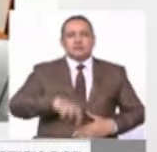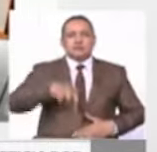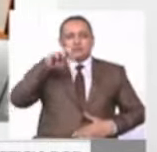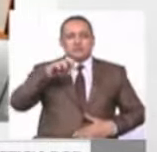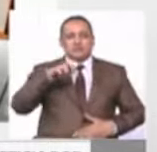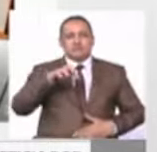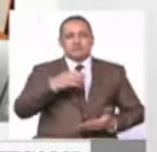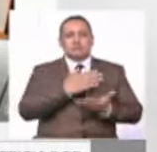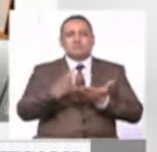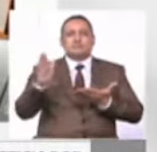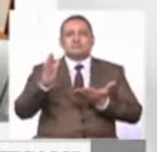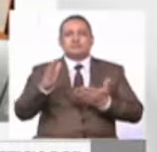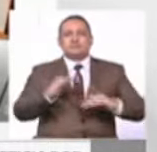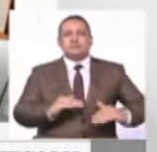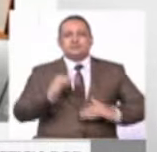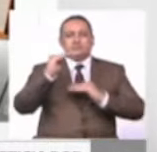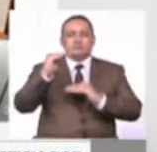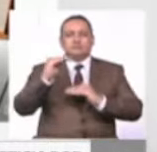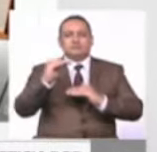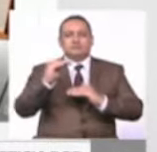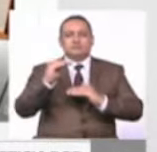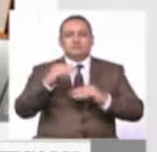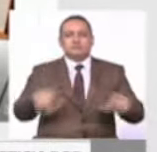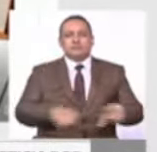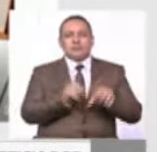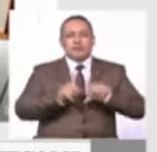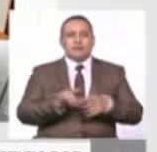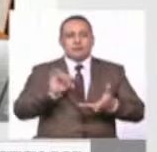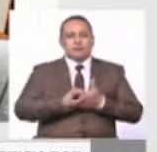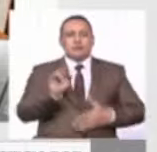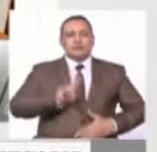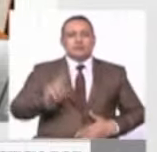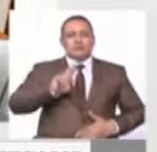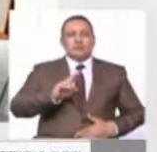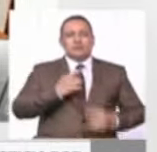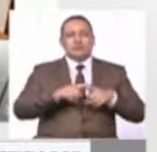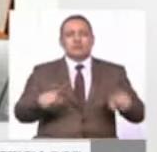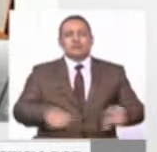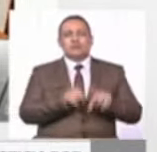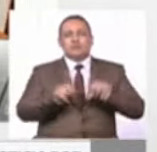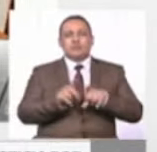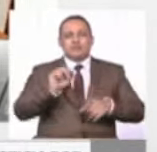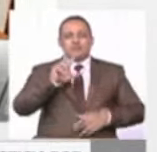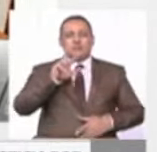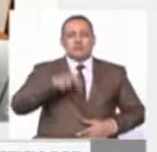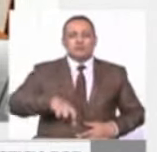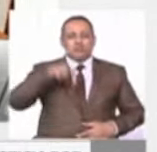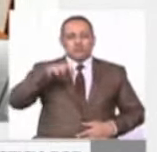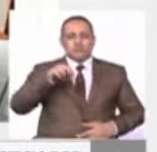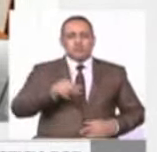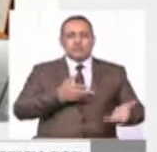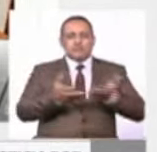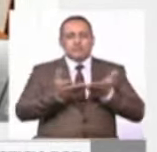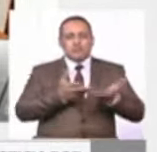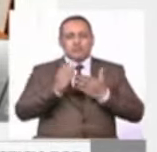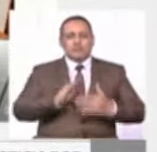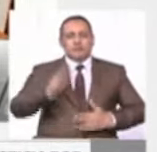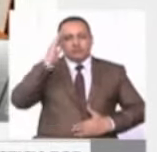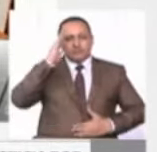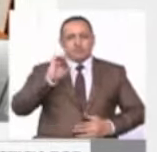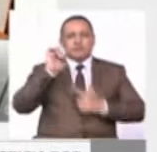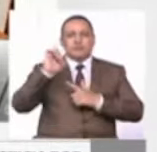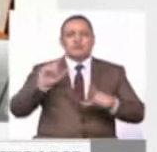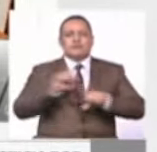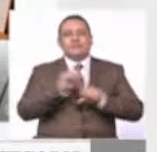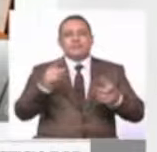del ranking no Entonces sí se utilizó pero es que es son los tres puntos del militar obligatorio no